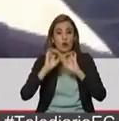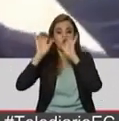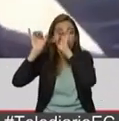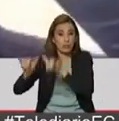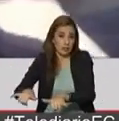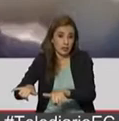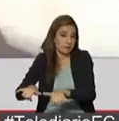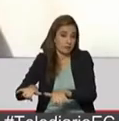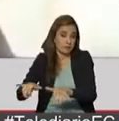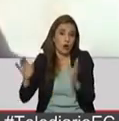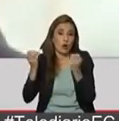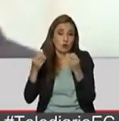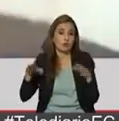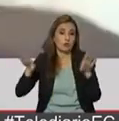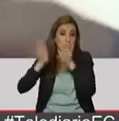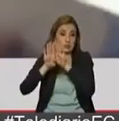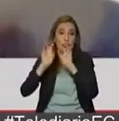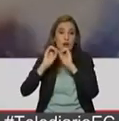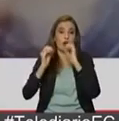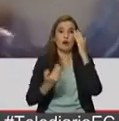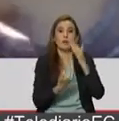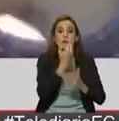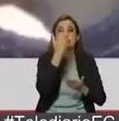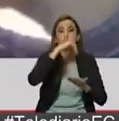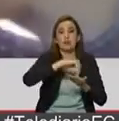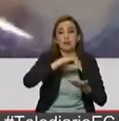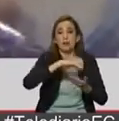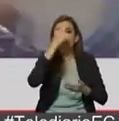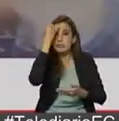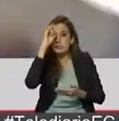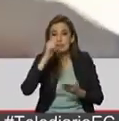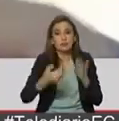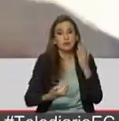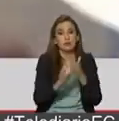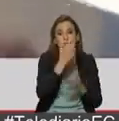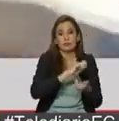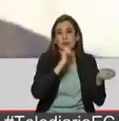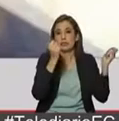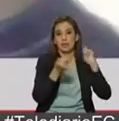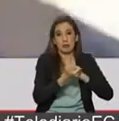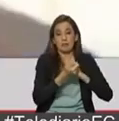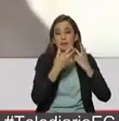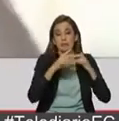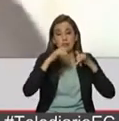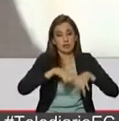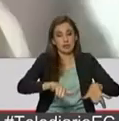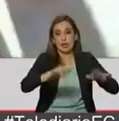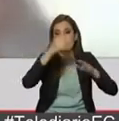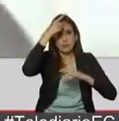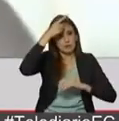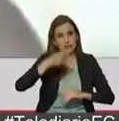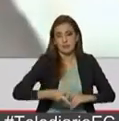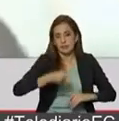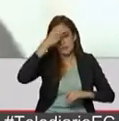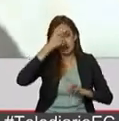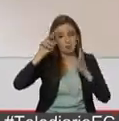¿no es cierto? O empieza a tomar decisiones de innovación. Usualmente sobre ese periodo de estabilidad tienes que decidir innovar. O sea, ya tienes que tener en mente esa